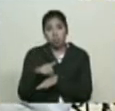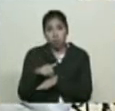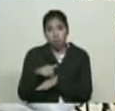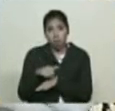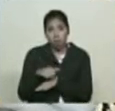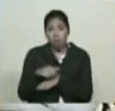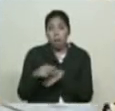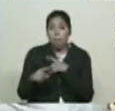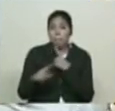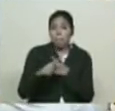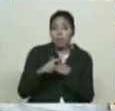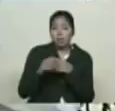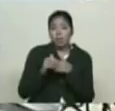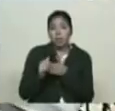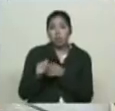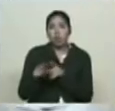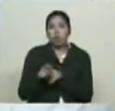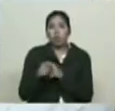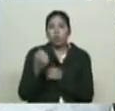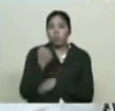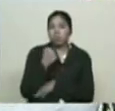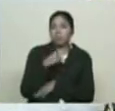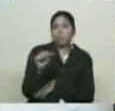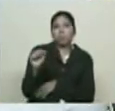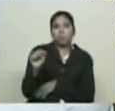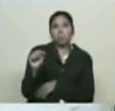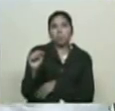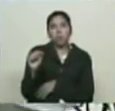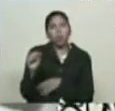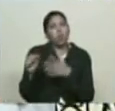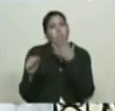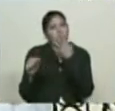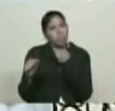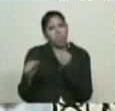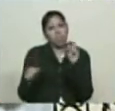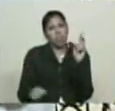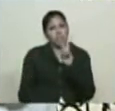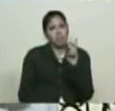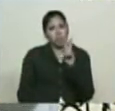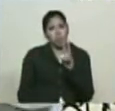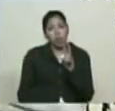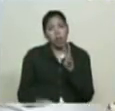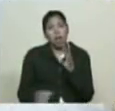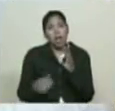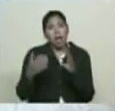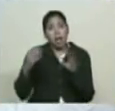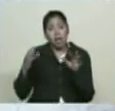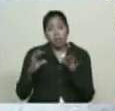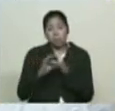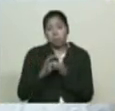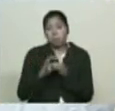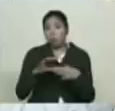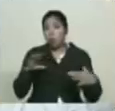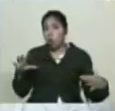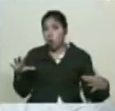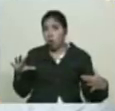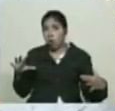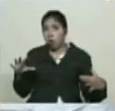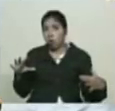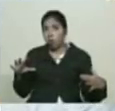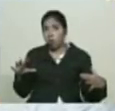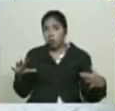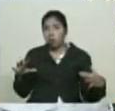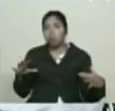están de espalda del país. No entienden a este país. Se desconectaron completamente de